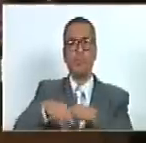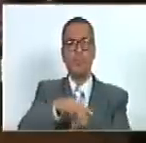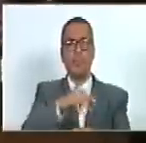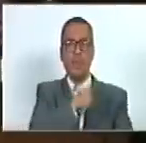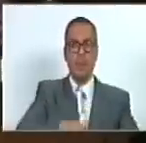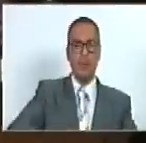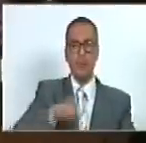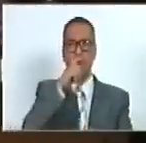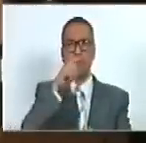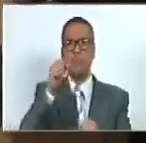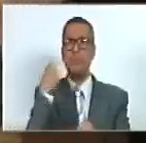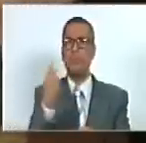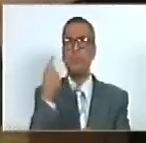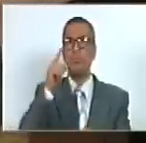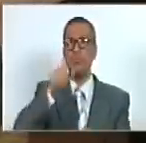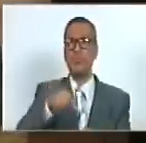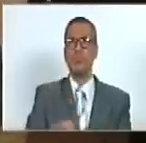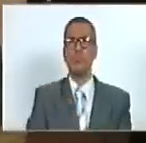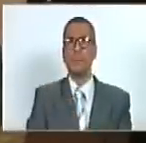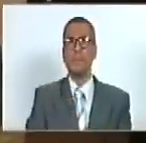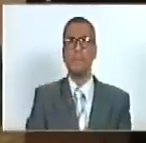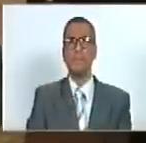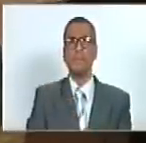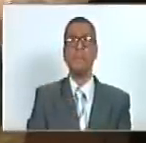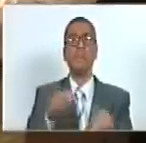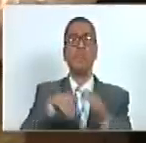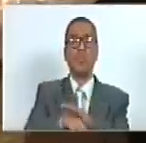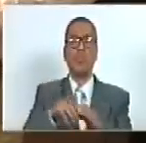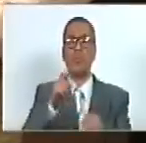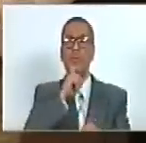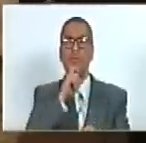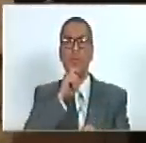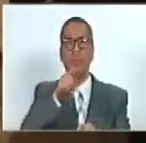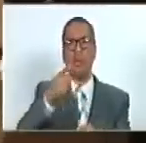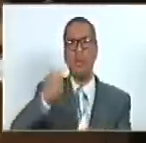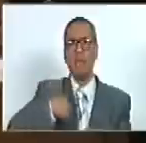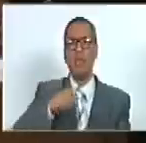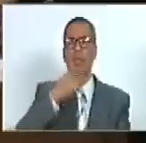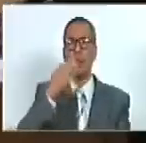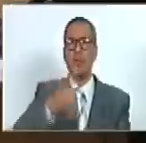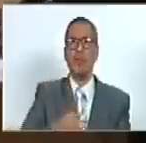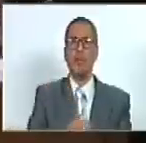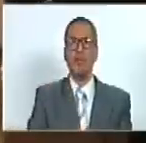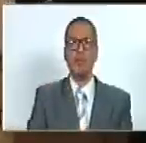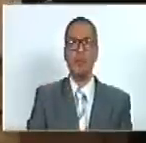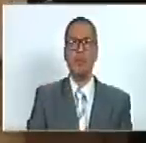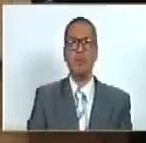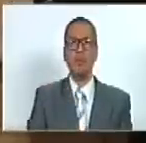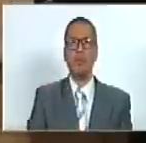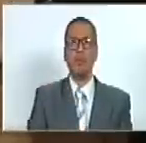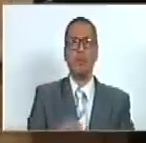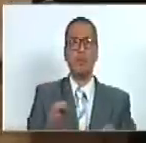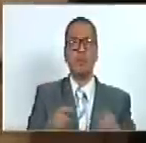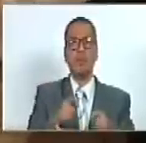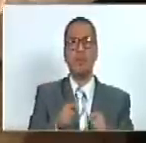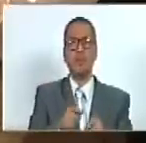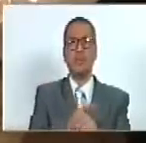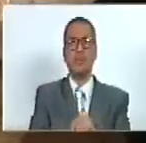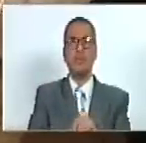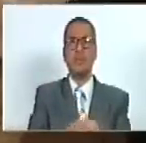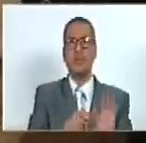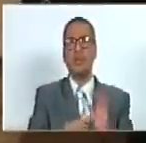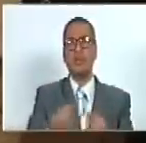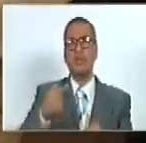República. Pero no solamente eso, en el medio de las dificultades, ciertamente no se trata de un aumento de